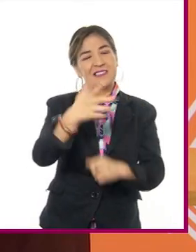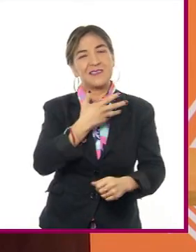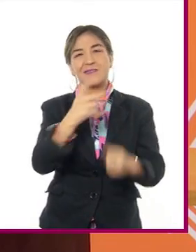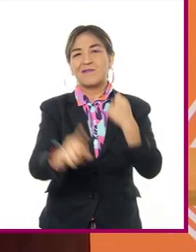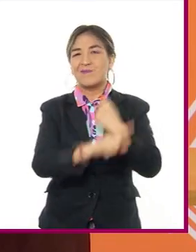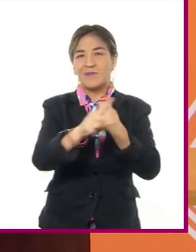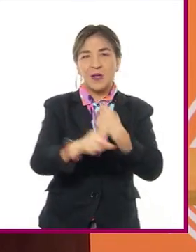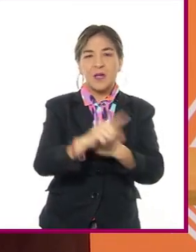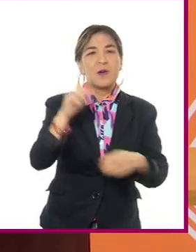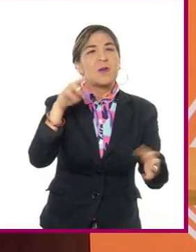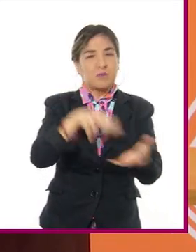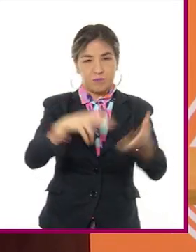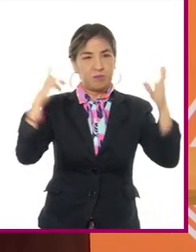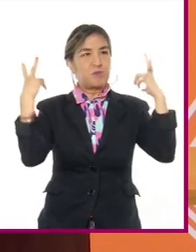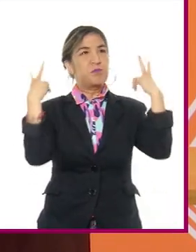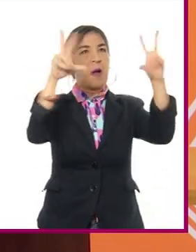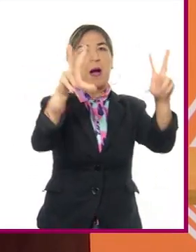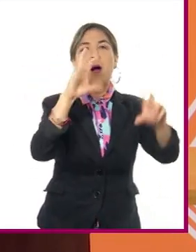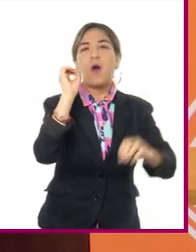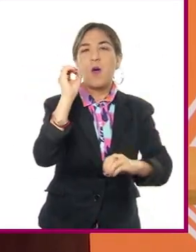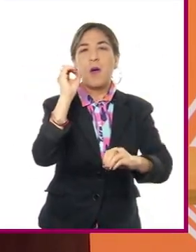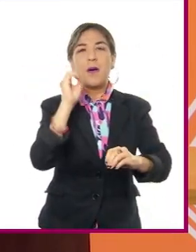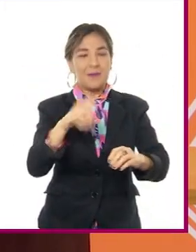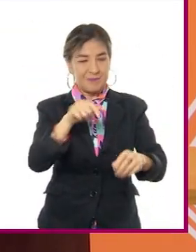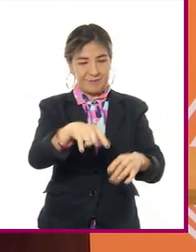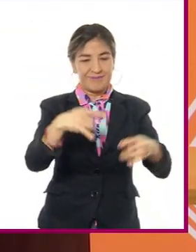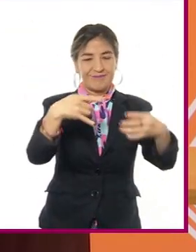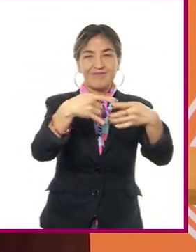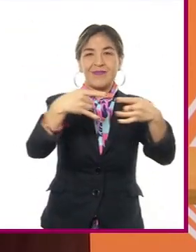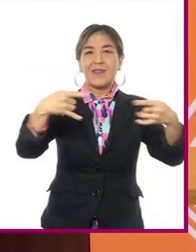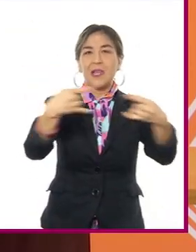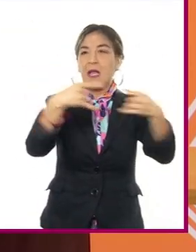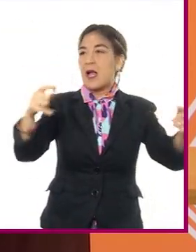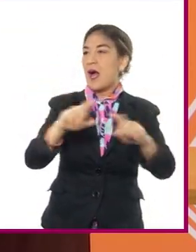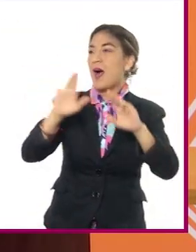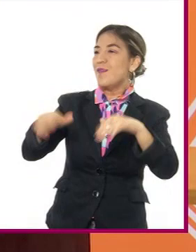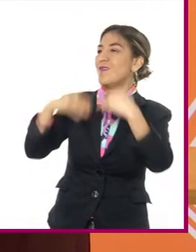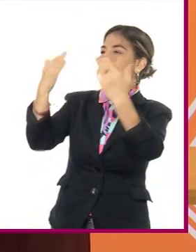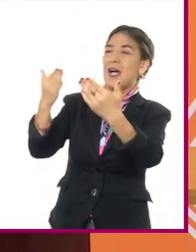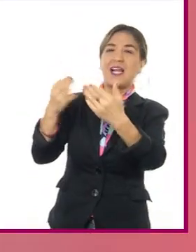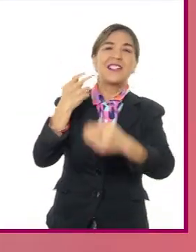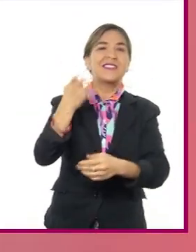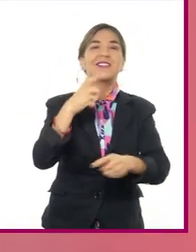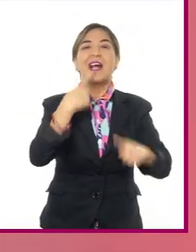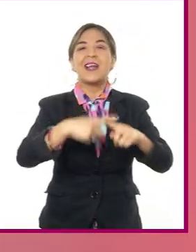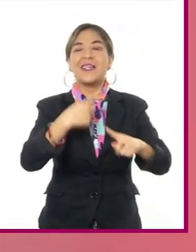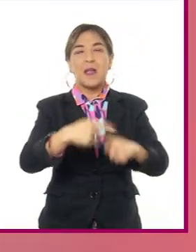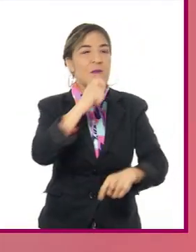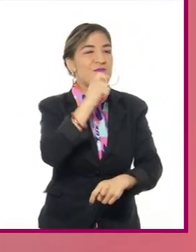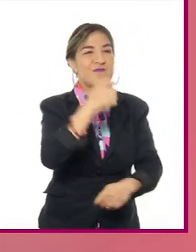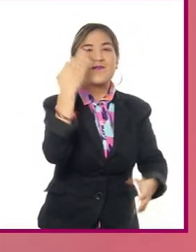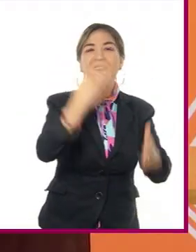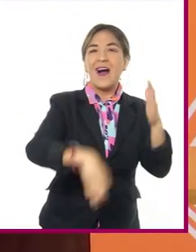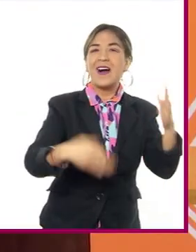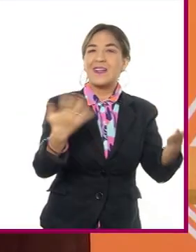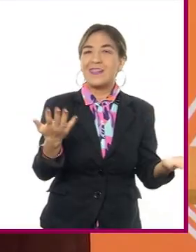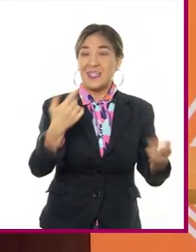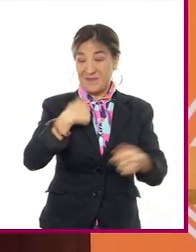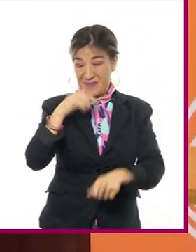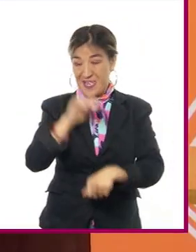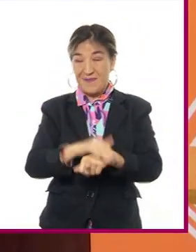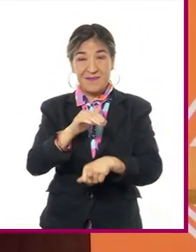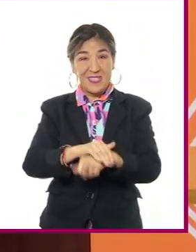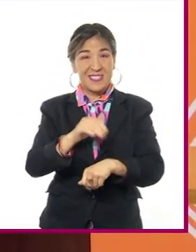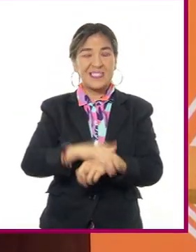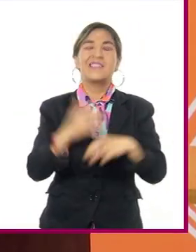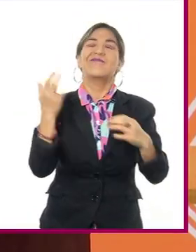de sacar, o la pelota bota fuera de la cancha y no sabemos bien a quién marcarle la falta. Mis amigas y amigos han llegado